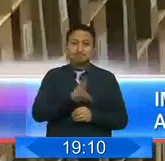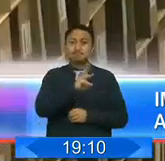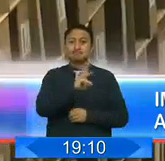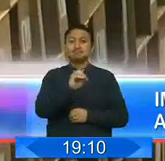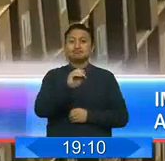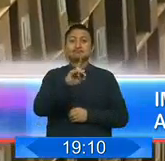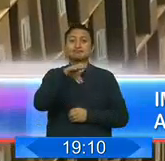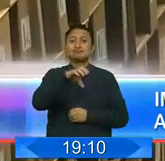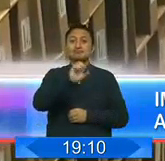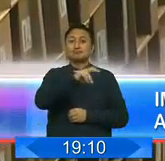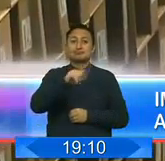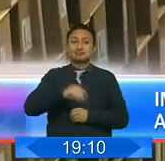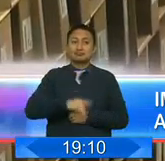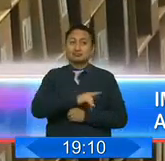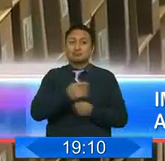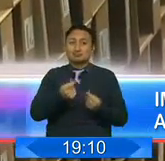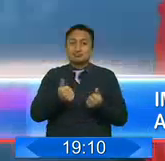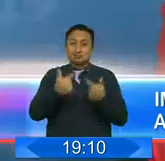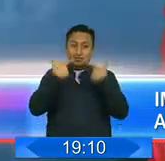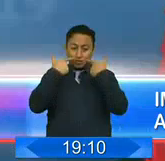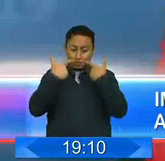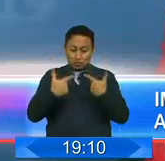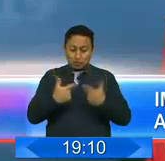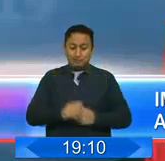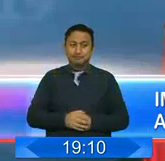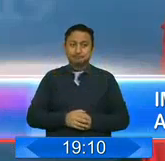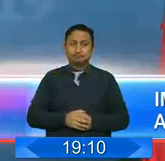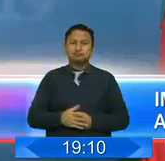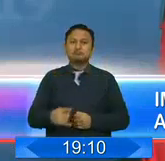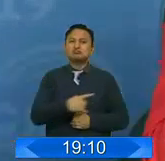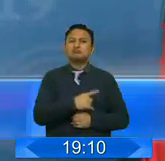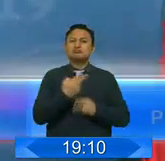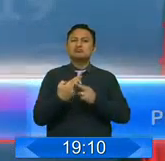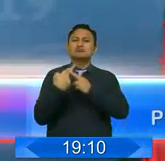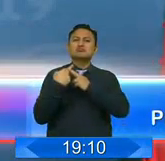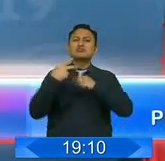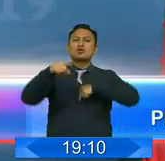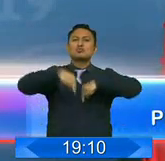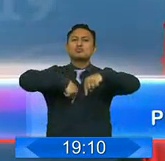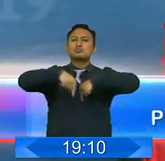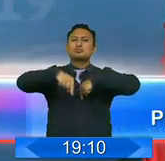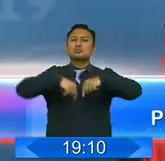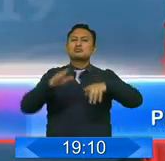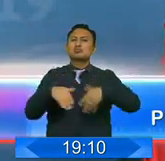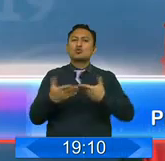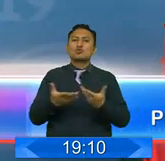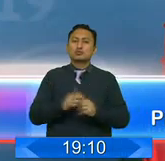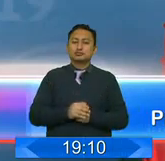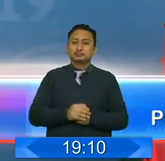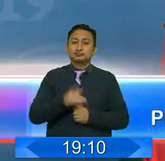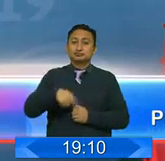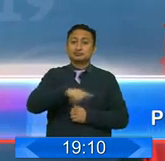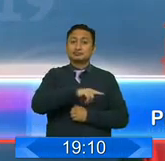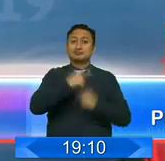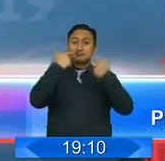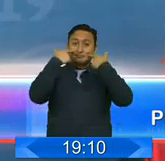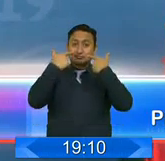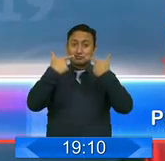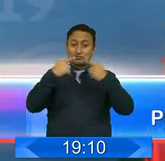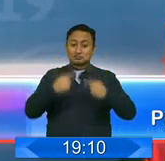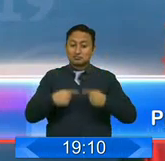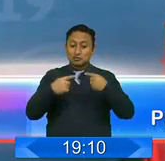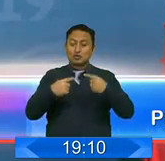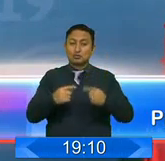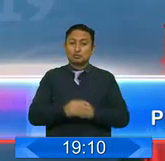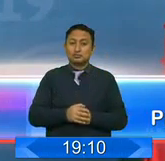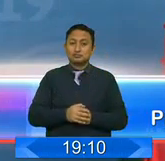Electoral se encargan del control de calidad. El transporte de los paquetes electorales se hace a través de la custodia